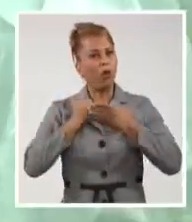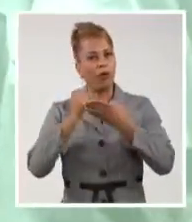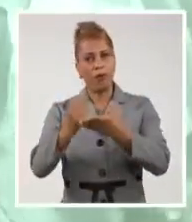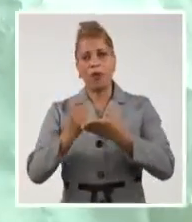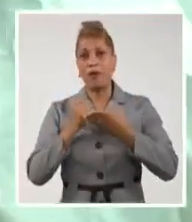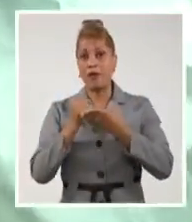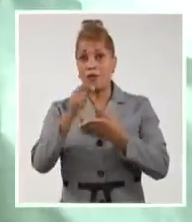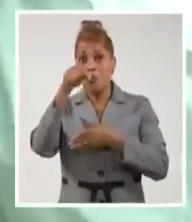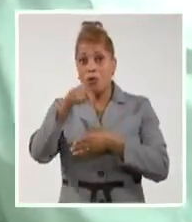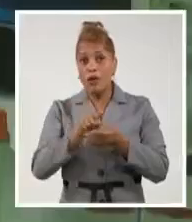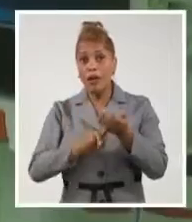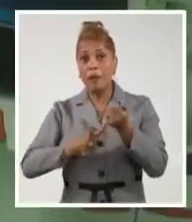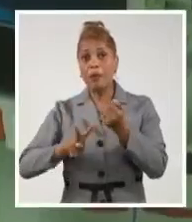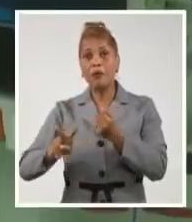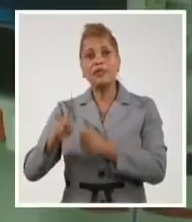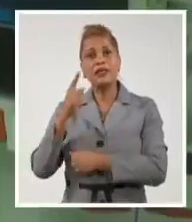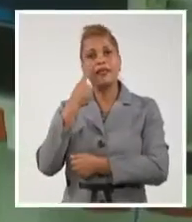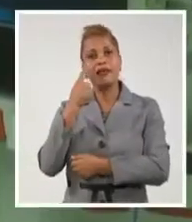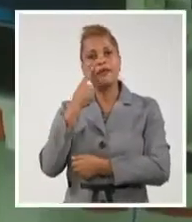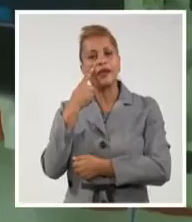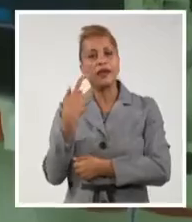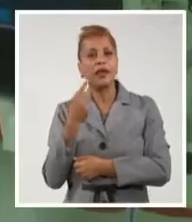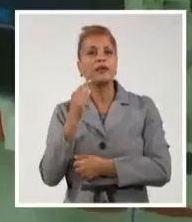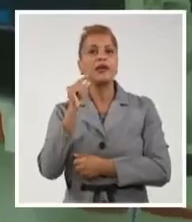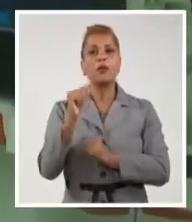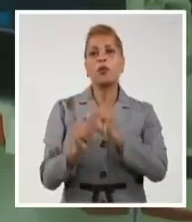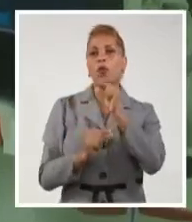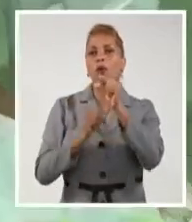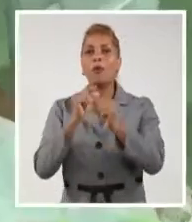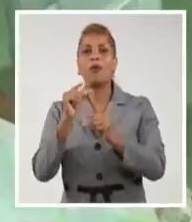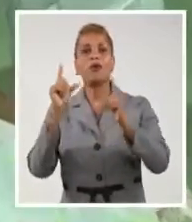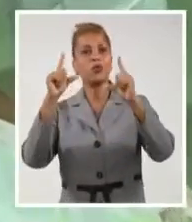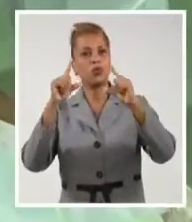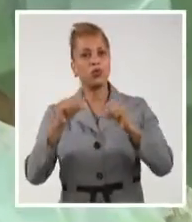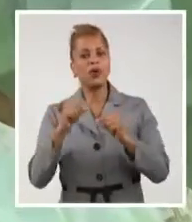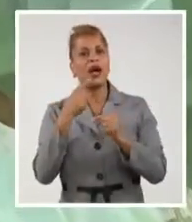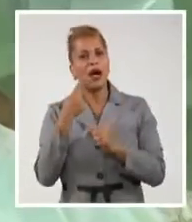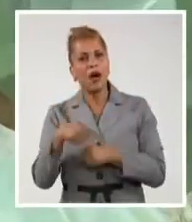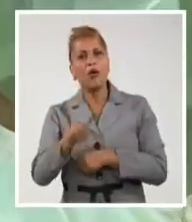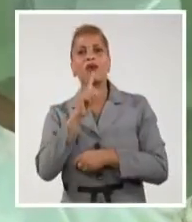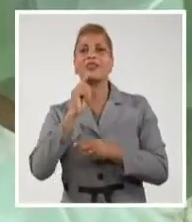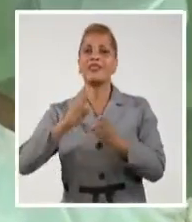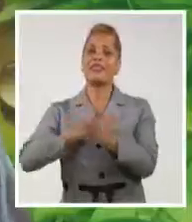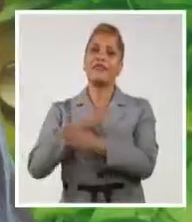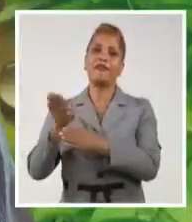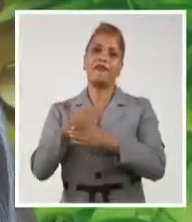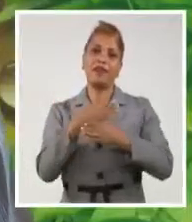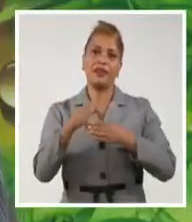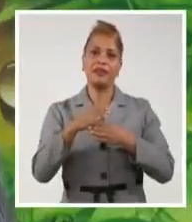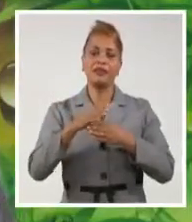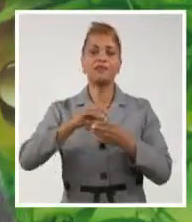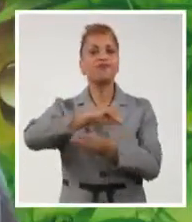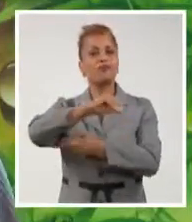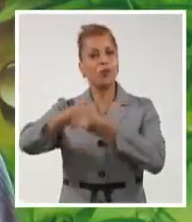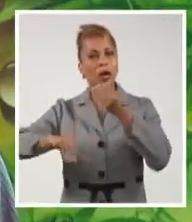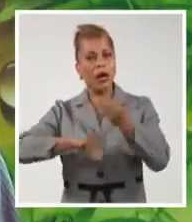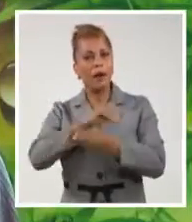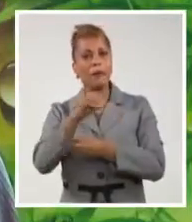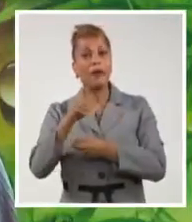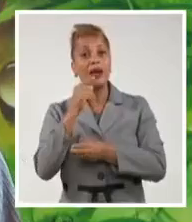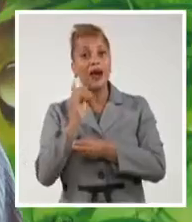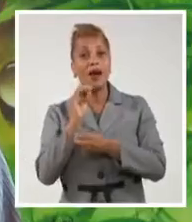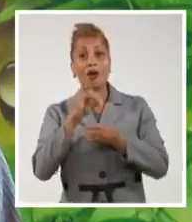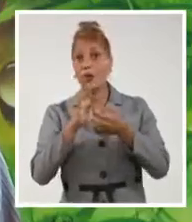con una situación tecnológica distinta, le va a permitir estar dentro de las